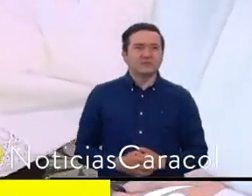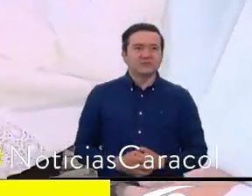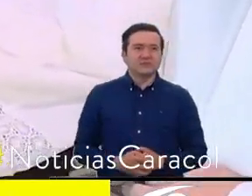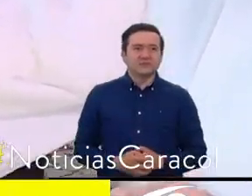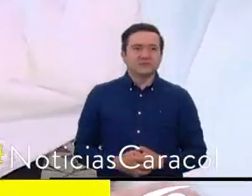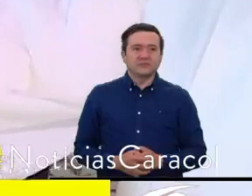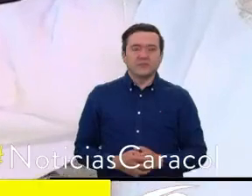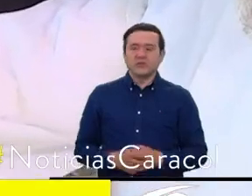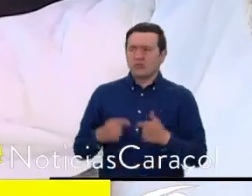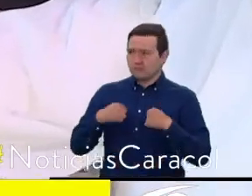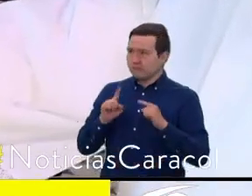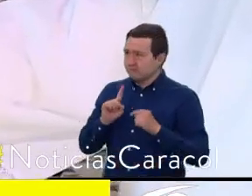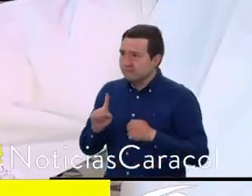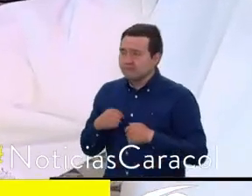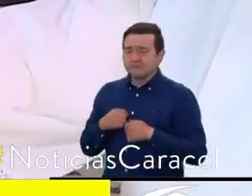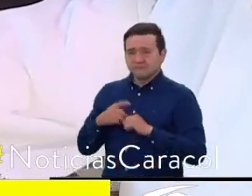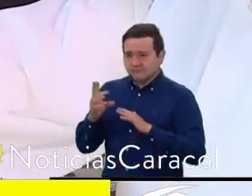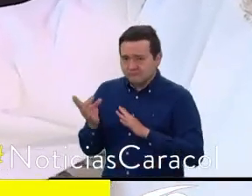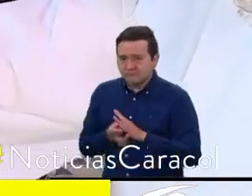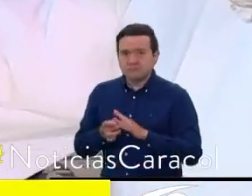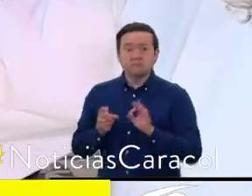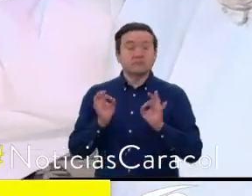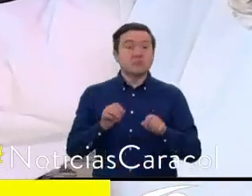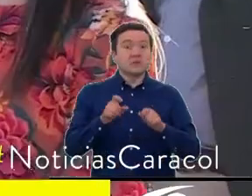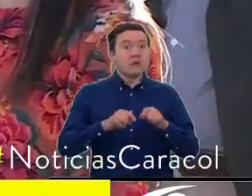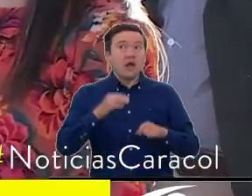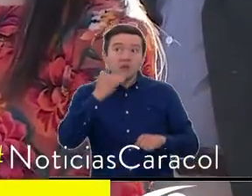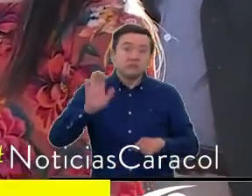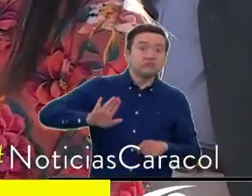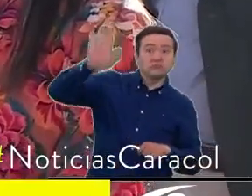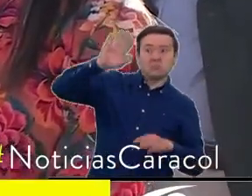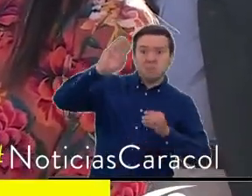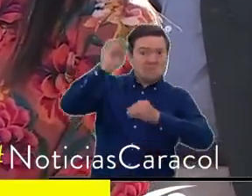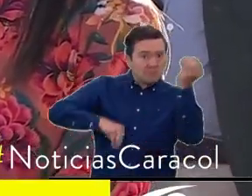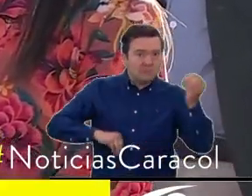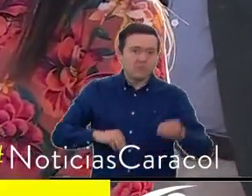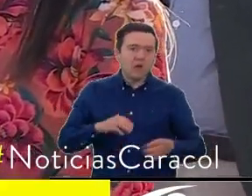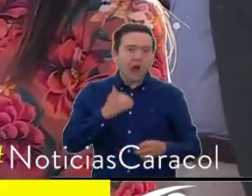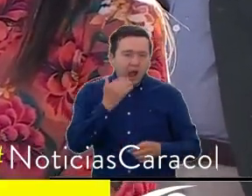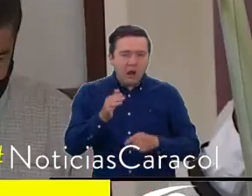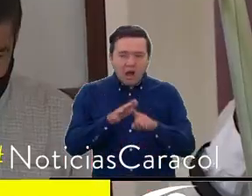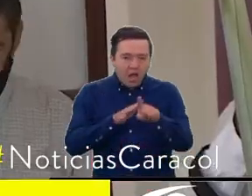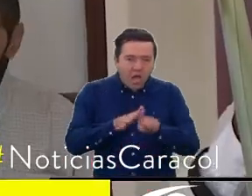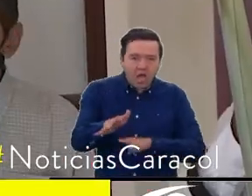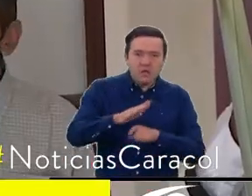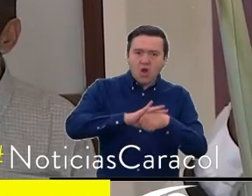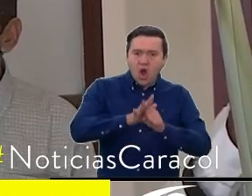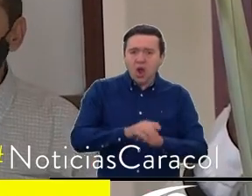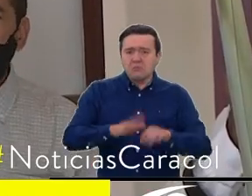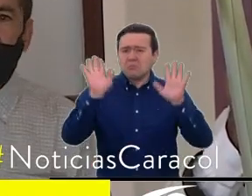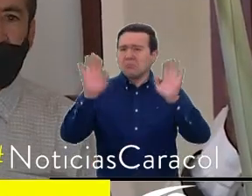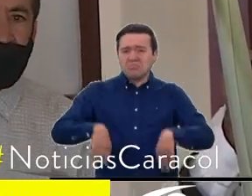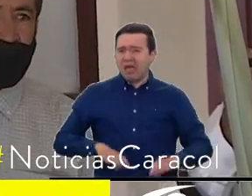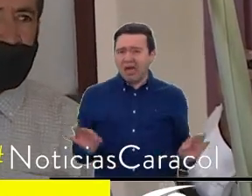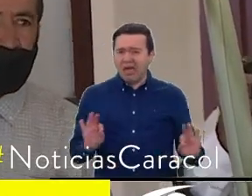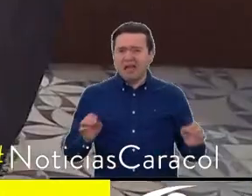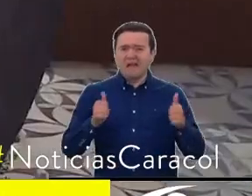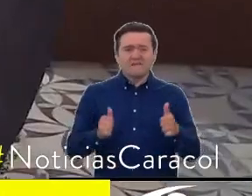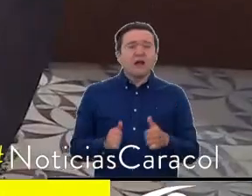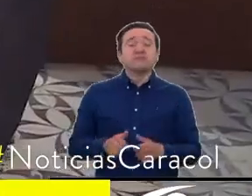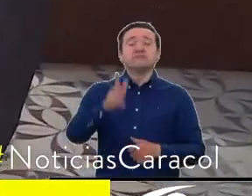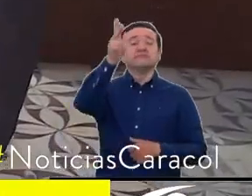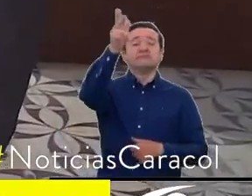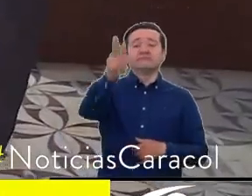esposa. No hubo ponentes a la boda y el COVID-19 ni llegó a parar oreja. El padre les dio la bendición y